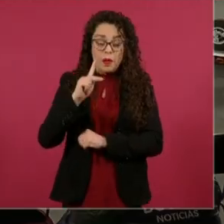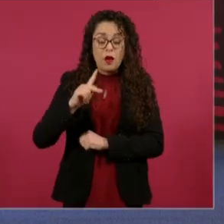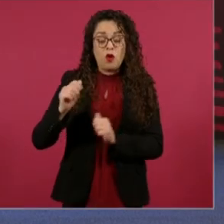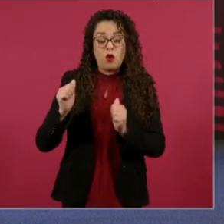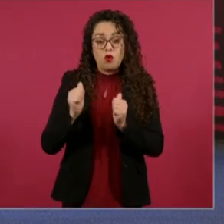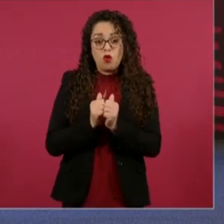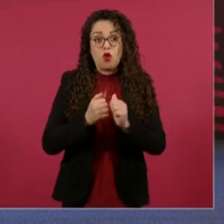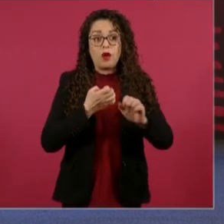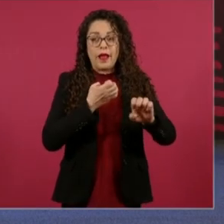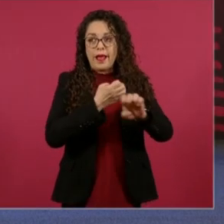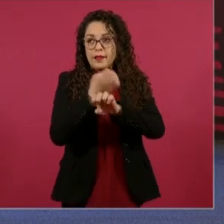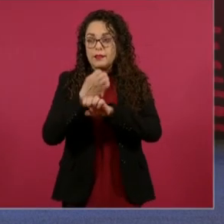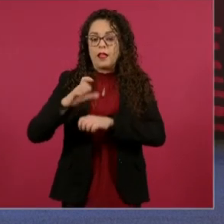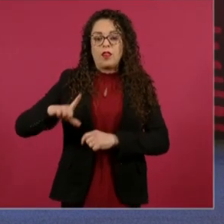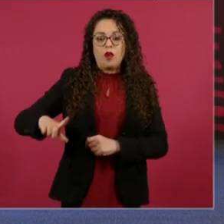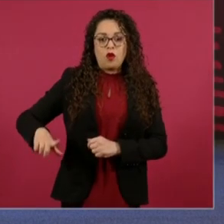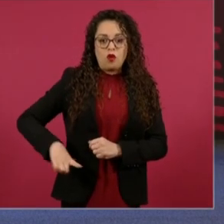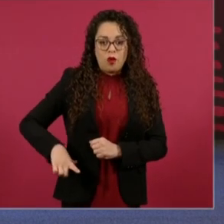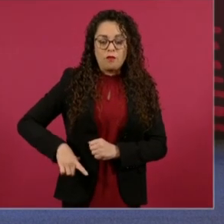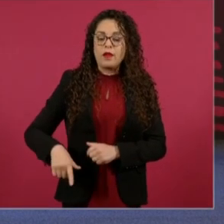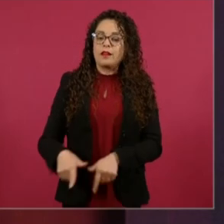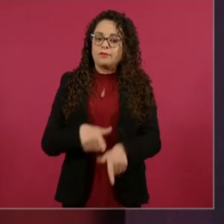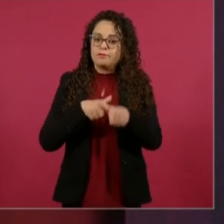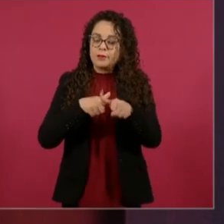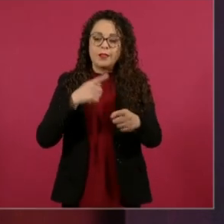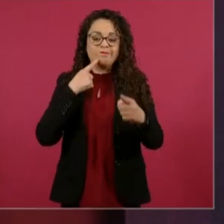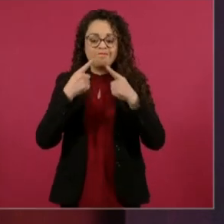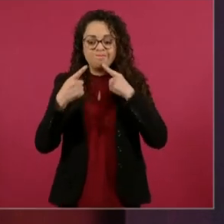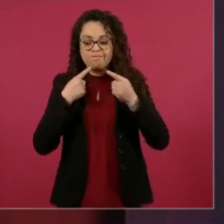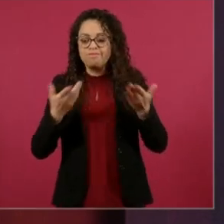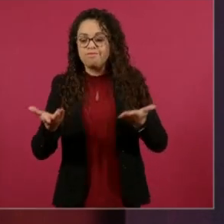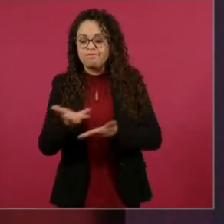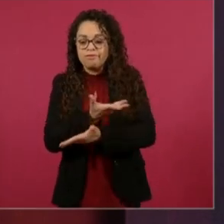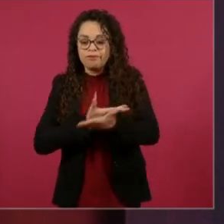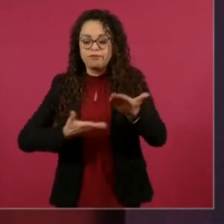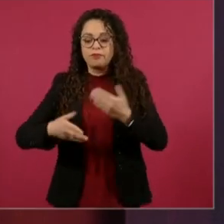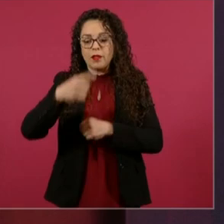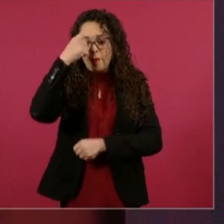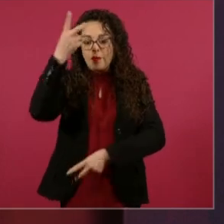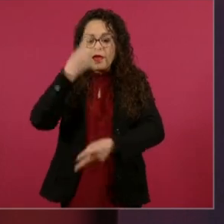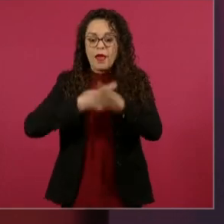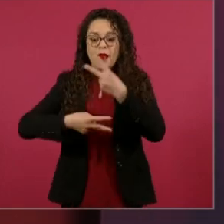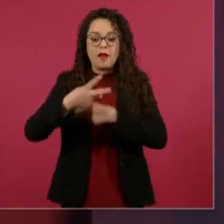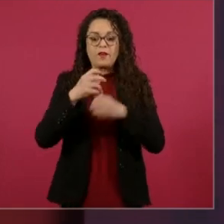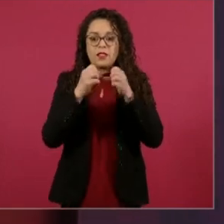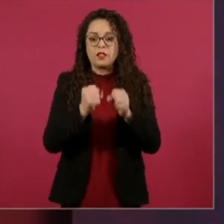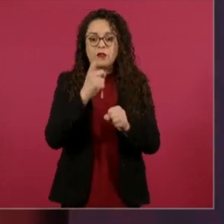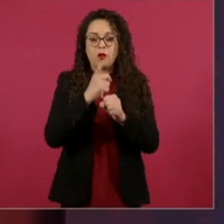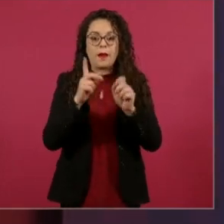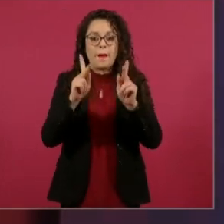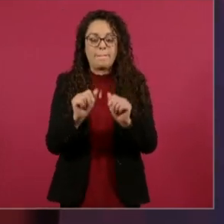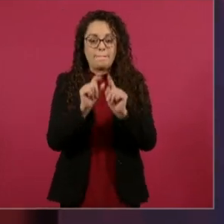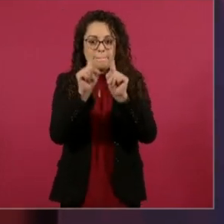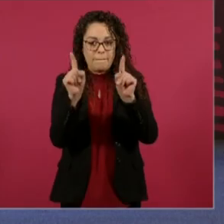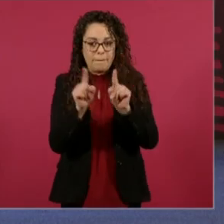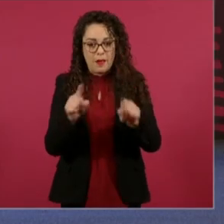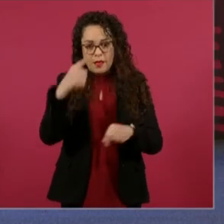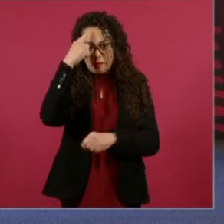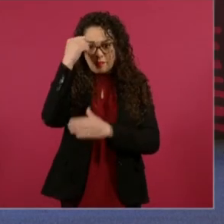gobiernos estatales en las mesas de construcción de paz y seguridad para atender la reducción de estos